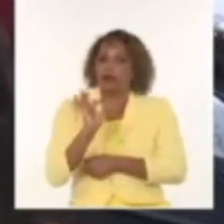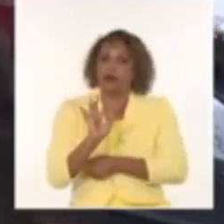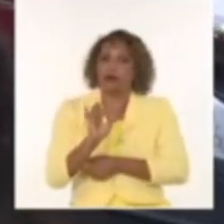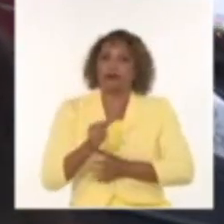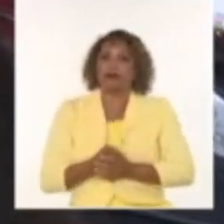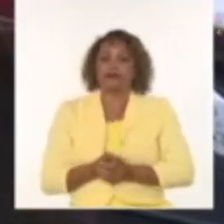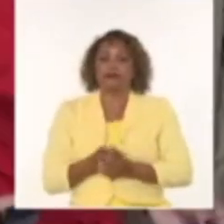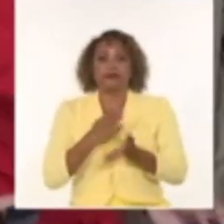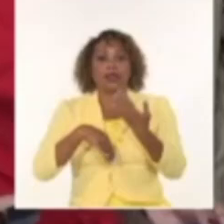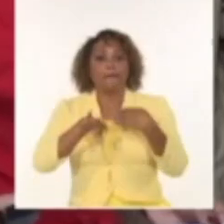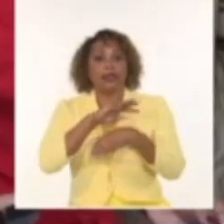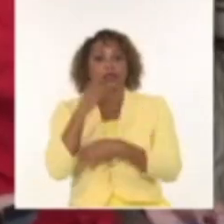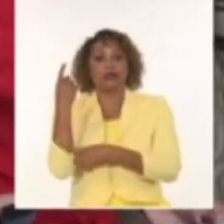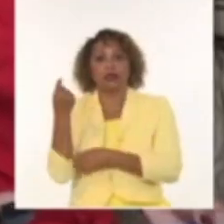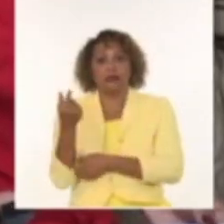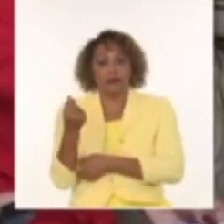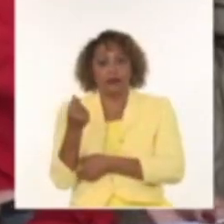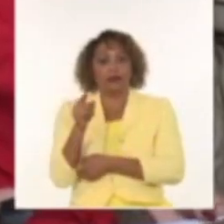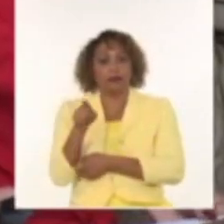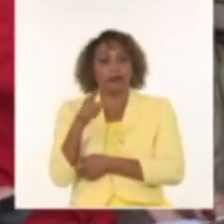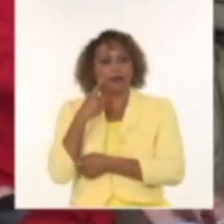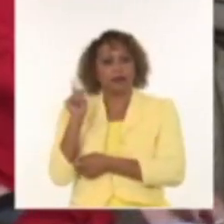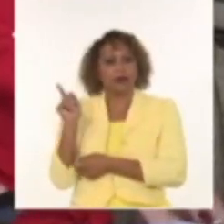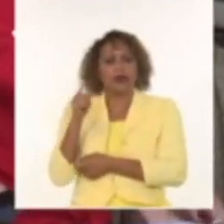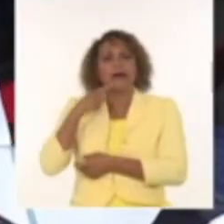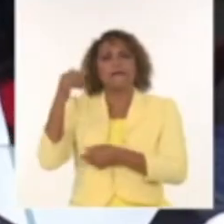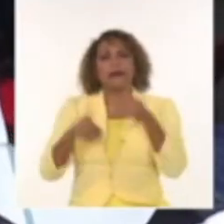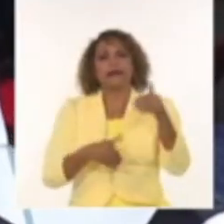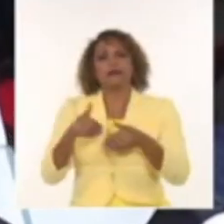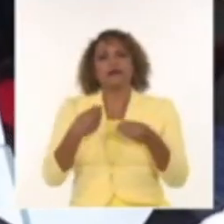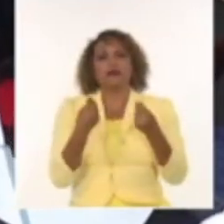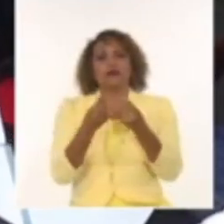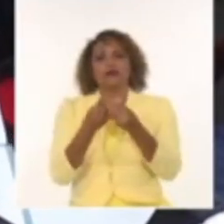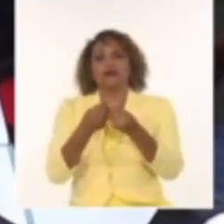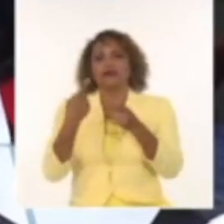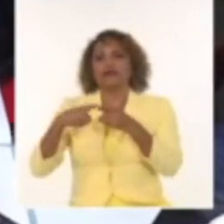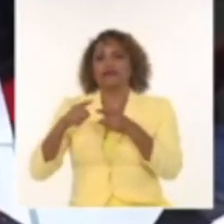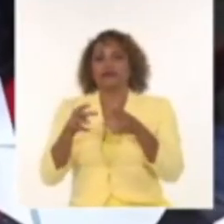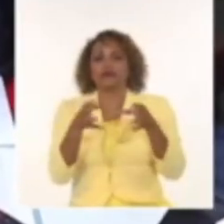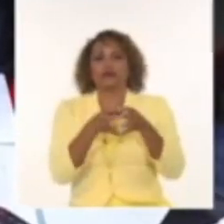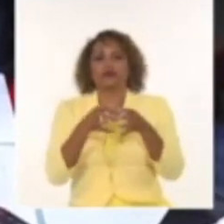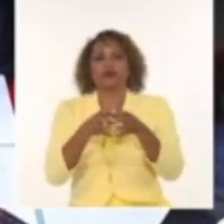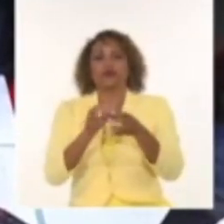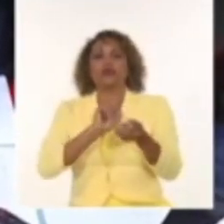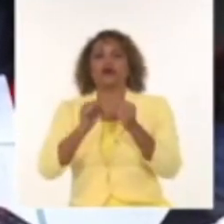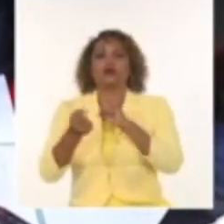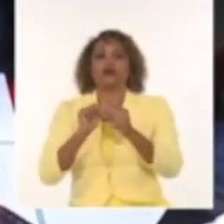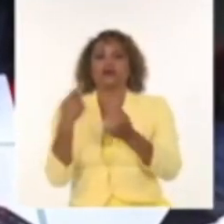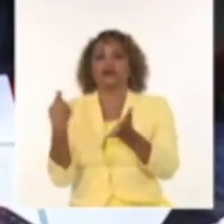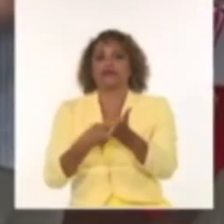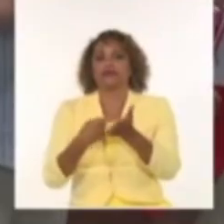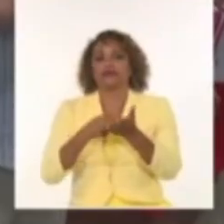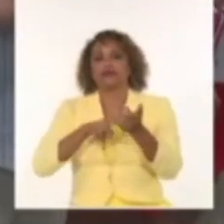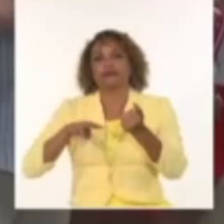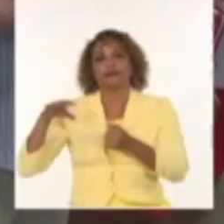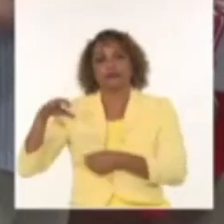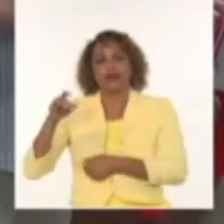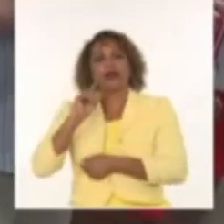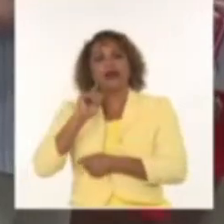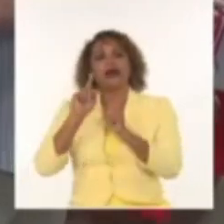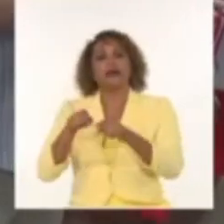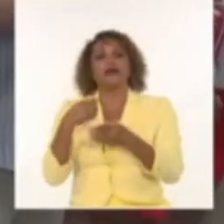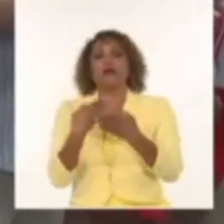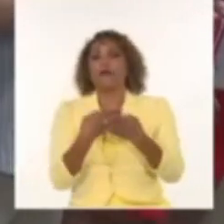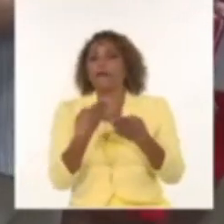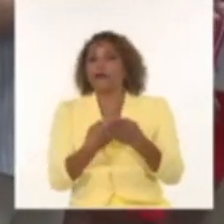Precios, Vladimir Regueiro Ale, participó con los diferentes actores de control financiero en la provincia y comprobó la